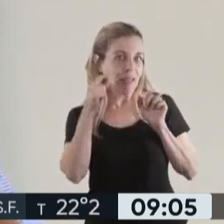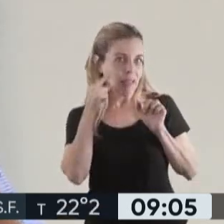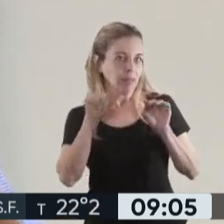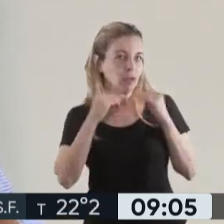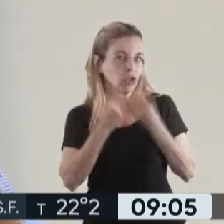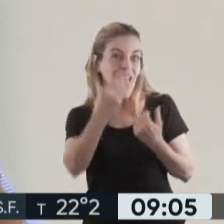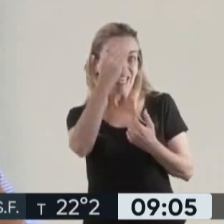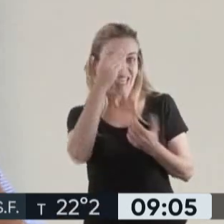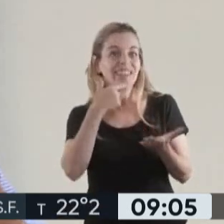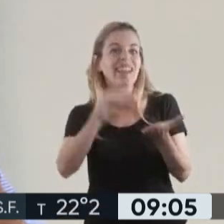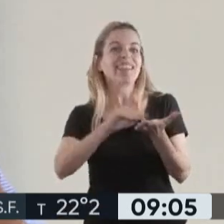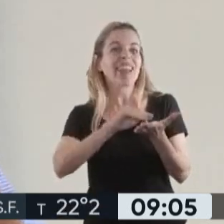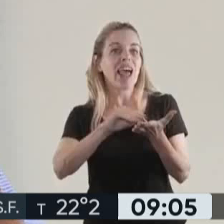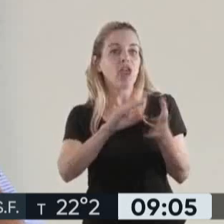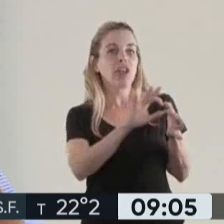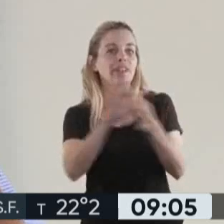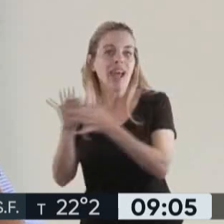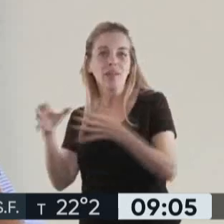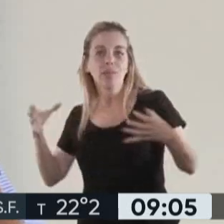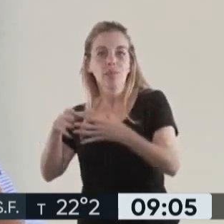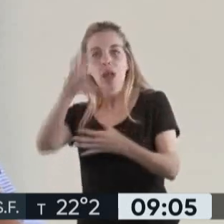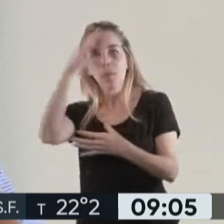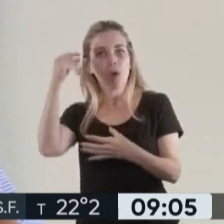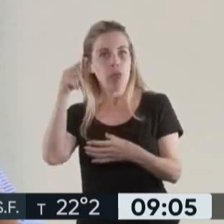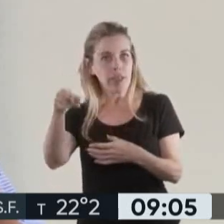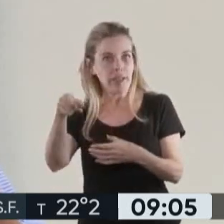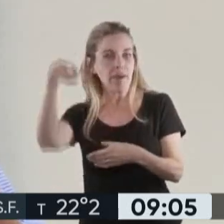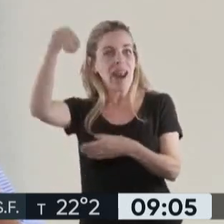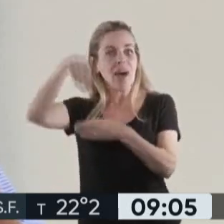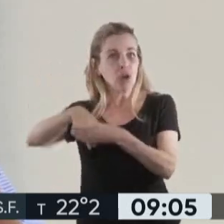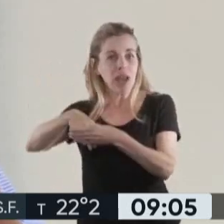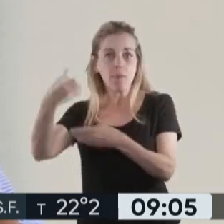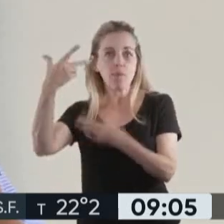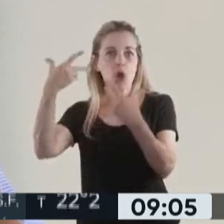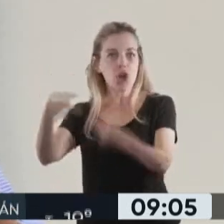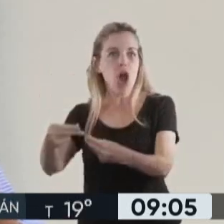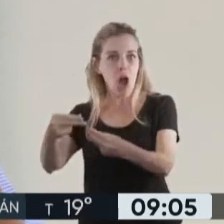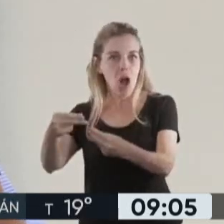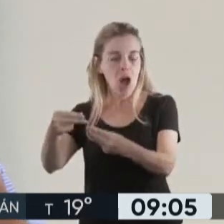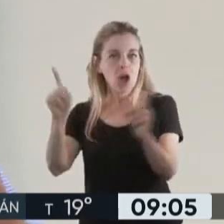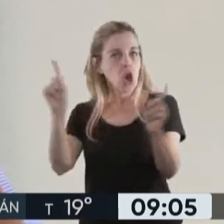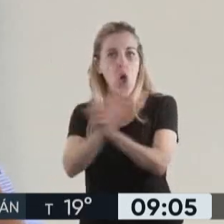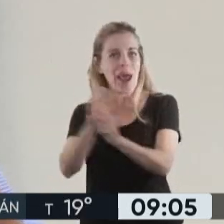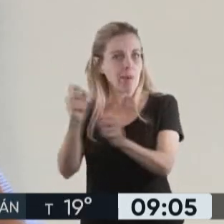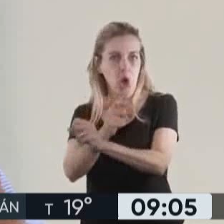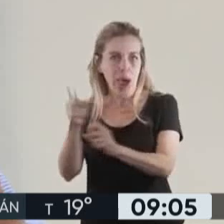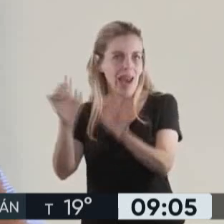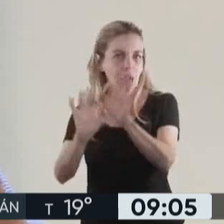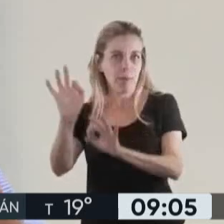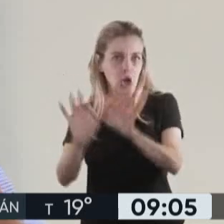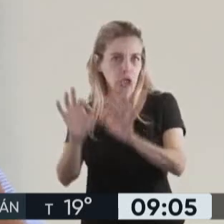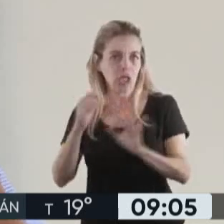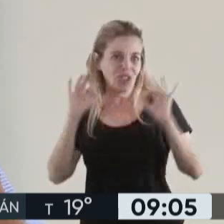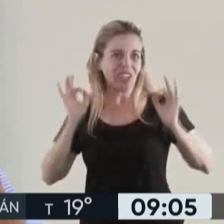senadores que responden a la vicepresidenta de la Nación que van a votar de manera contraria, van a votar en contra de un proyecto que propone el